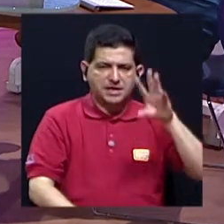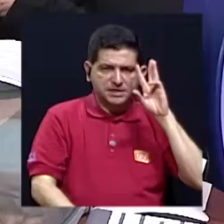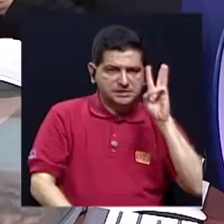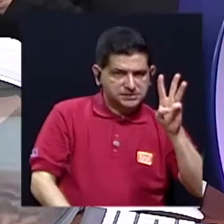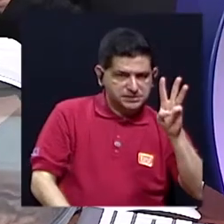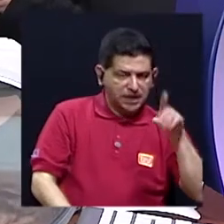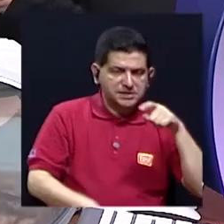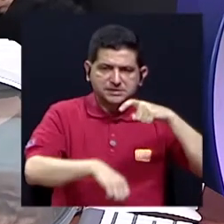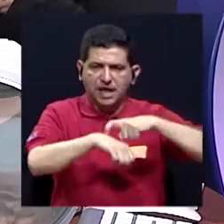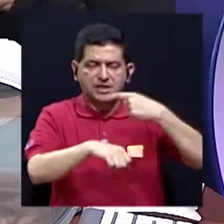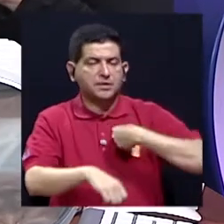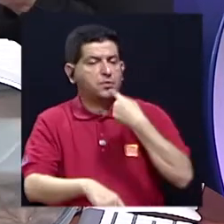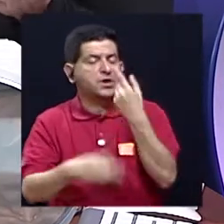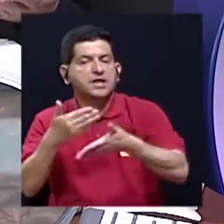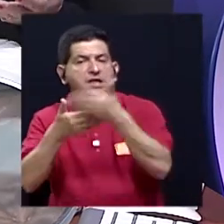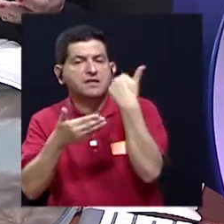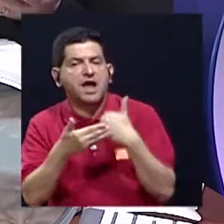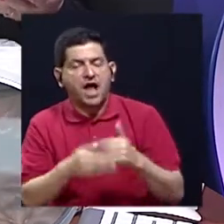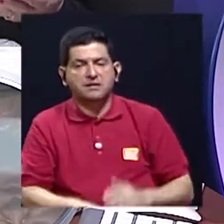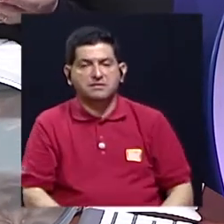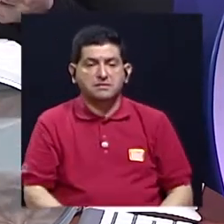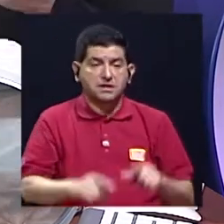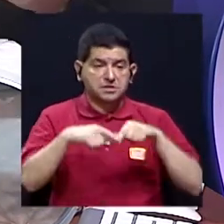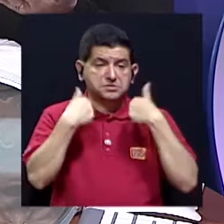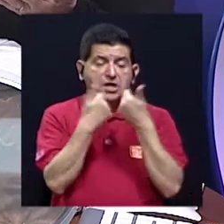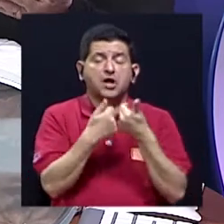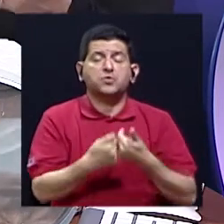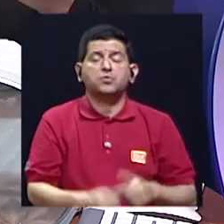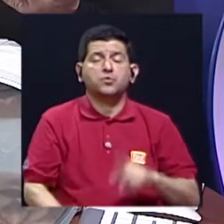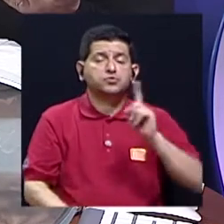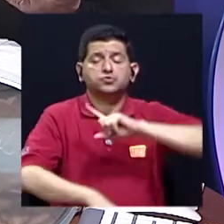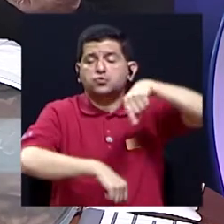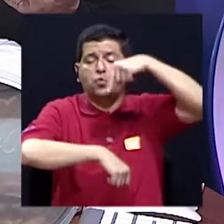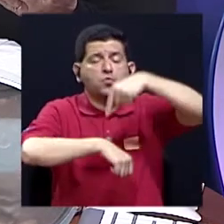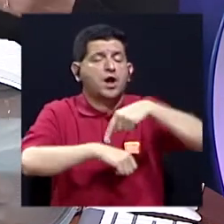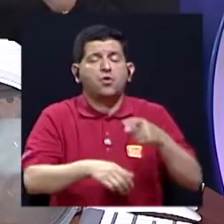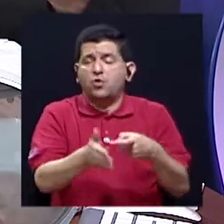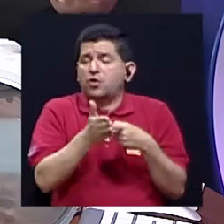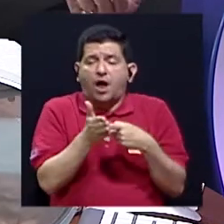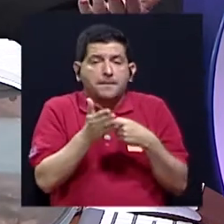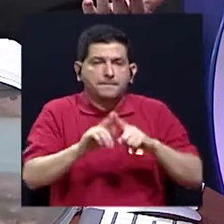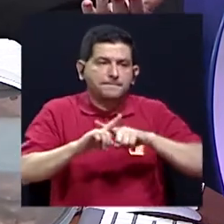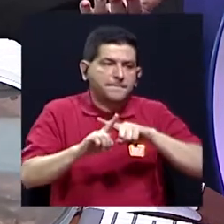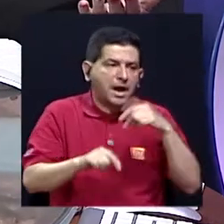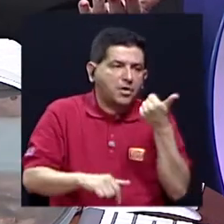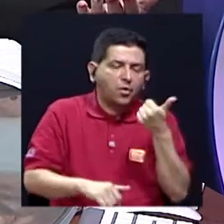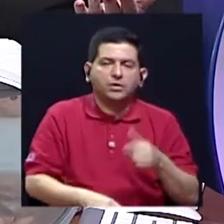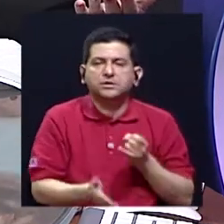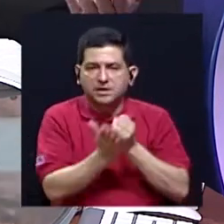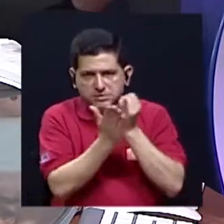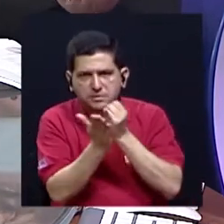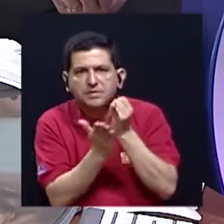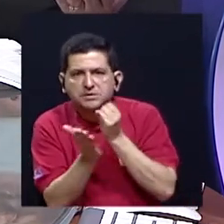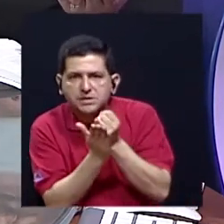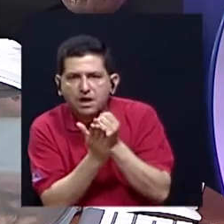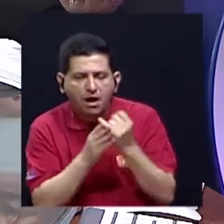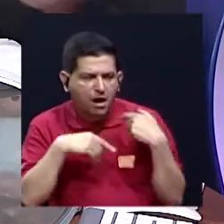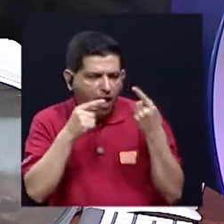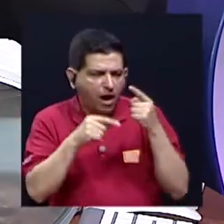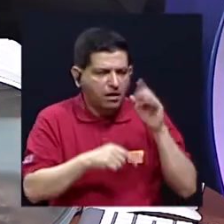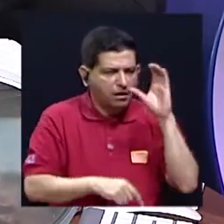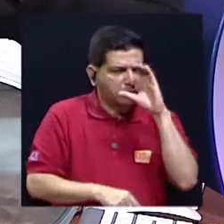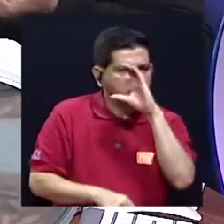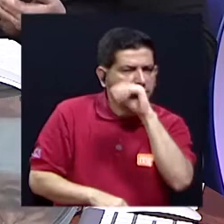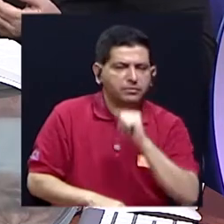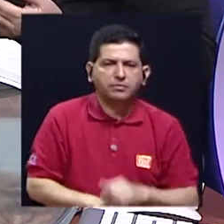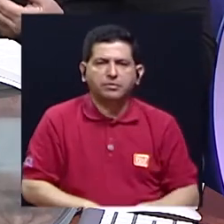por ese tiempo que estoy diciendo. Hay comisiones muy cortitas de una hora que no demandan tanto, pero demandan investigación. Hay que salir a investigar,